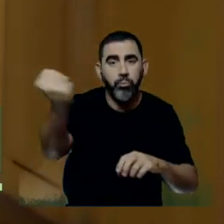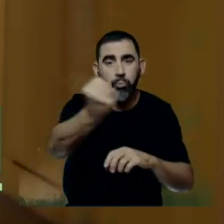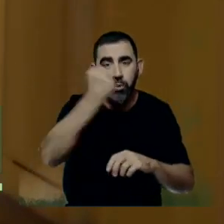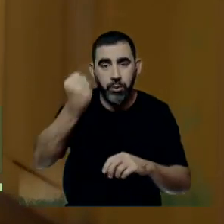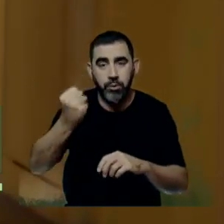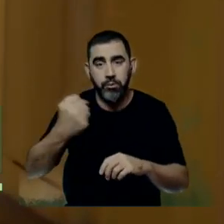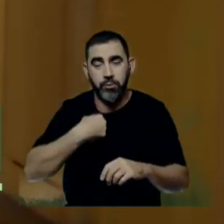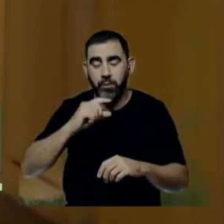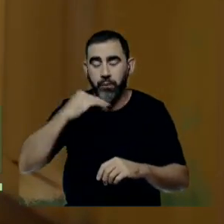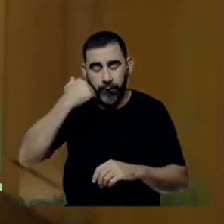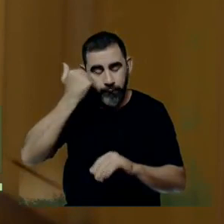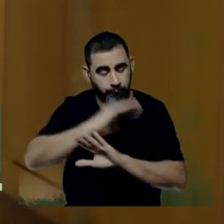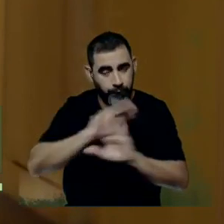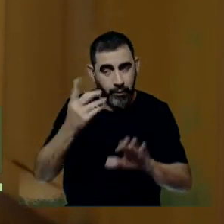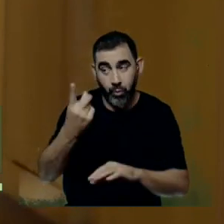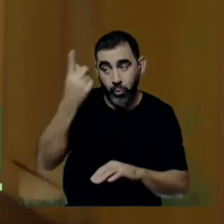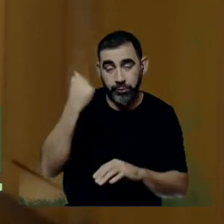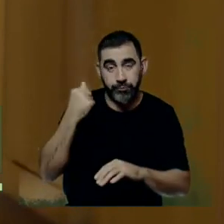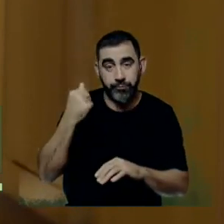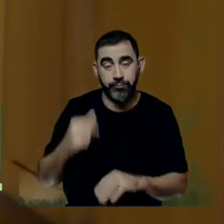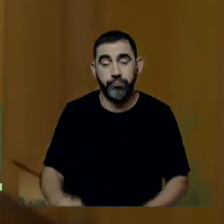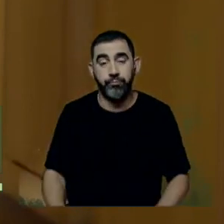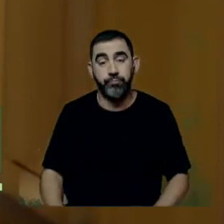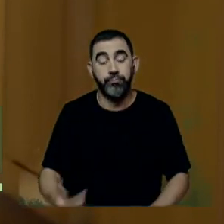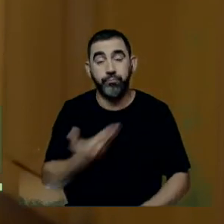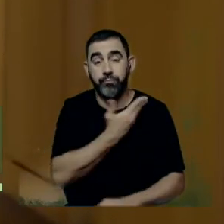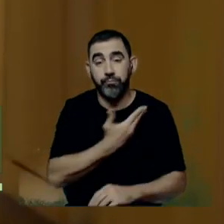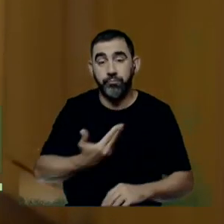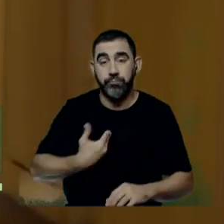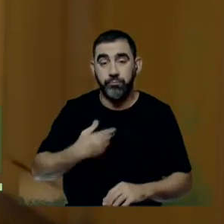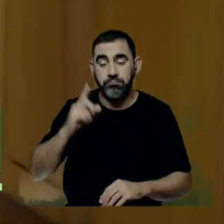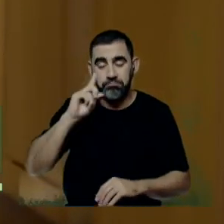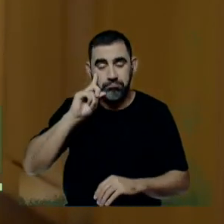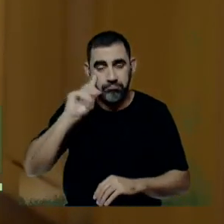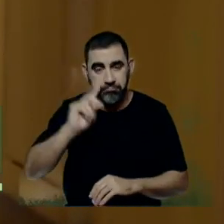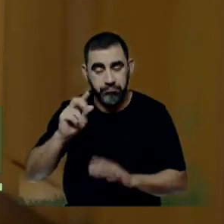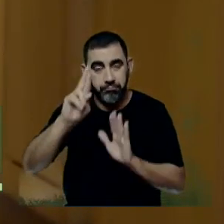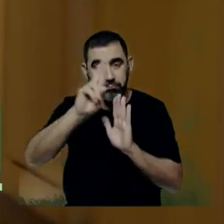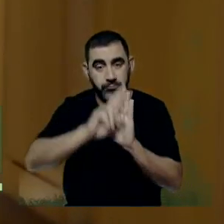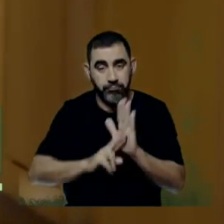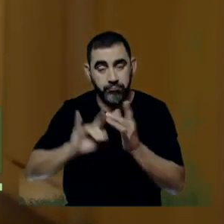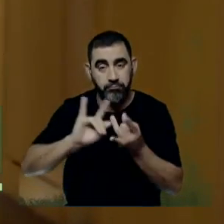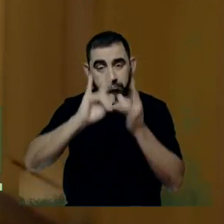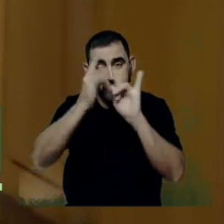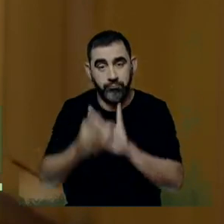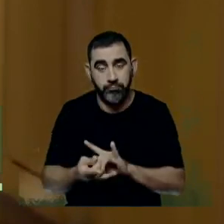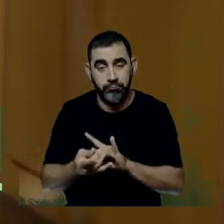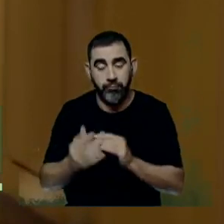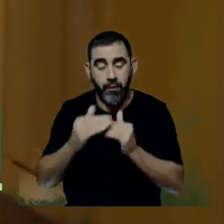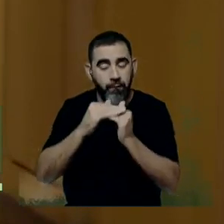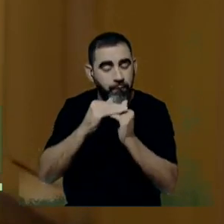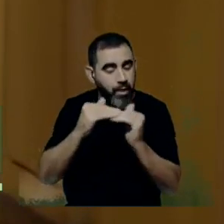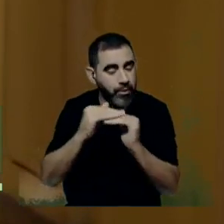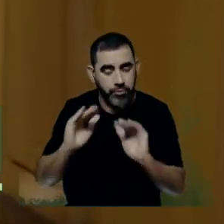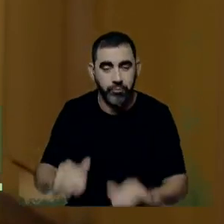mí me daba mucha vergüenza en el día de ayer tener una presidencia que no solo no conoce el reglamento del Parlamento, algo básico para